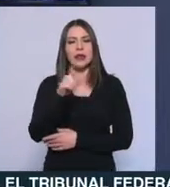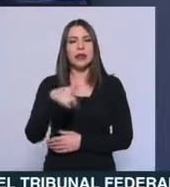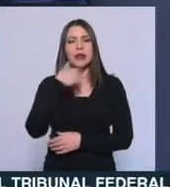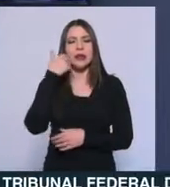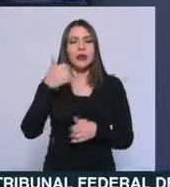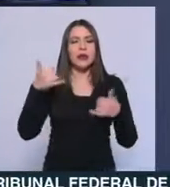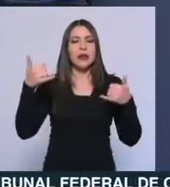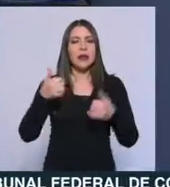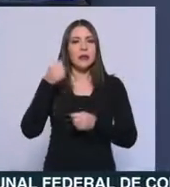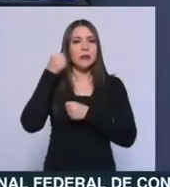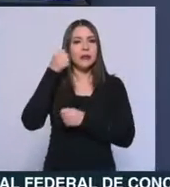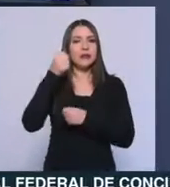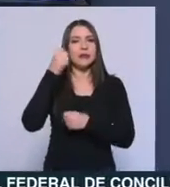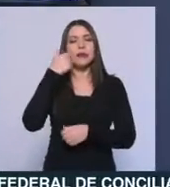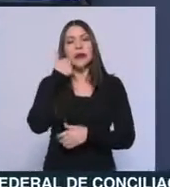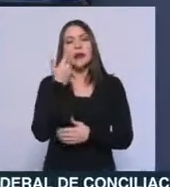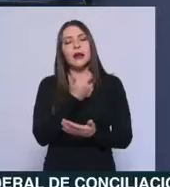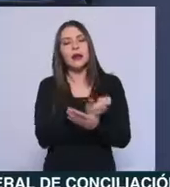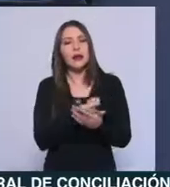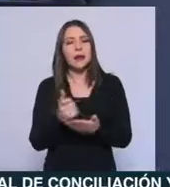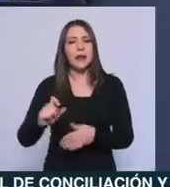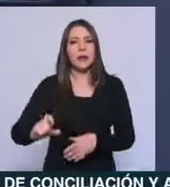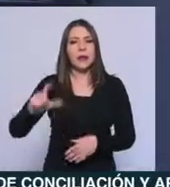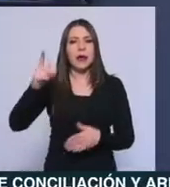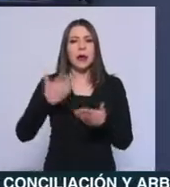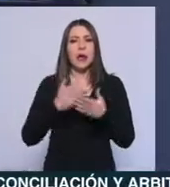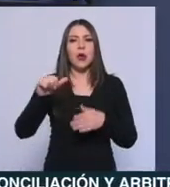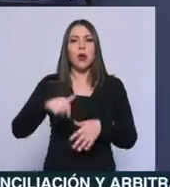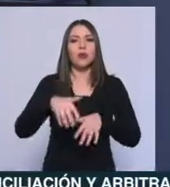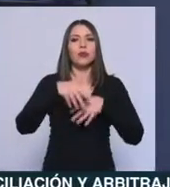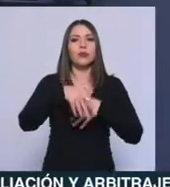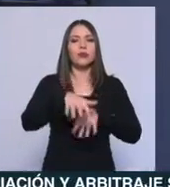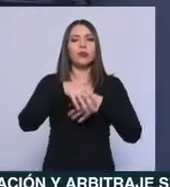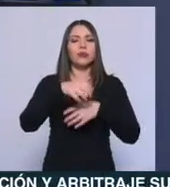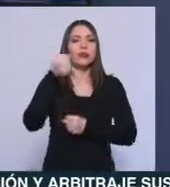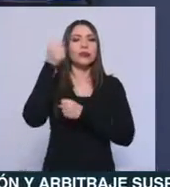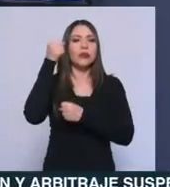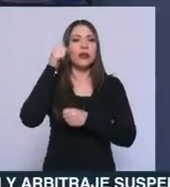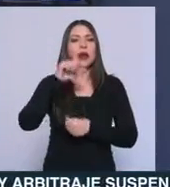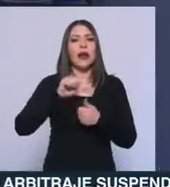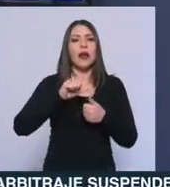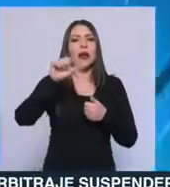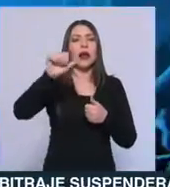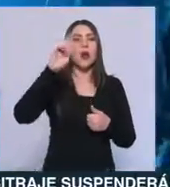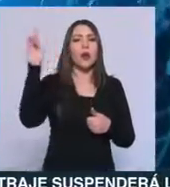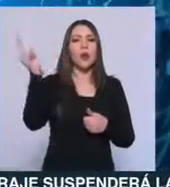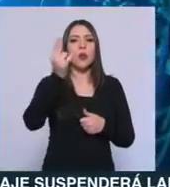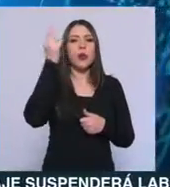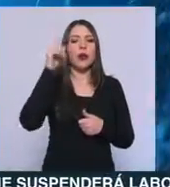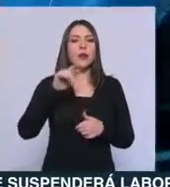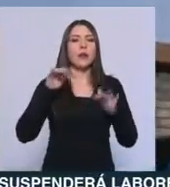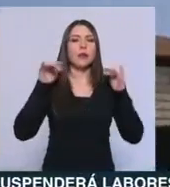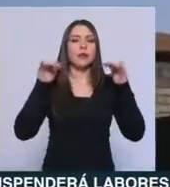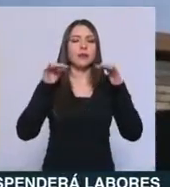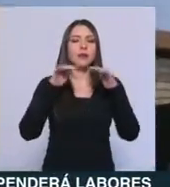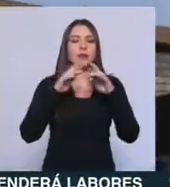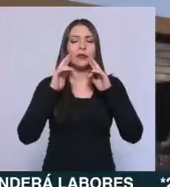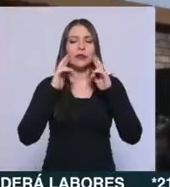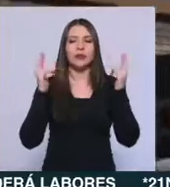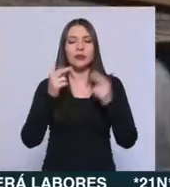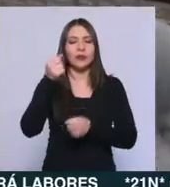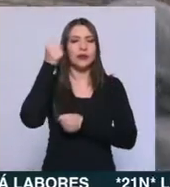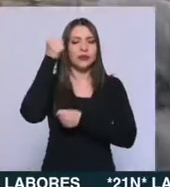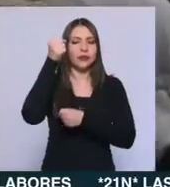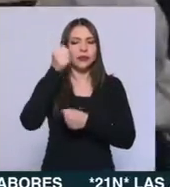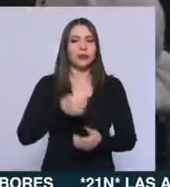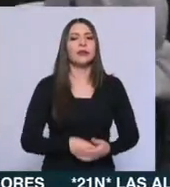salariales y hoy marcharon hacia la rectoría de la UNAM, en donde realizaron un mitin. Esta es la información. Las demandas que desde